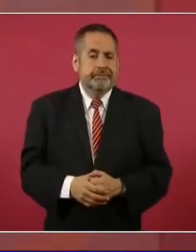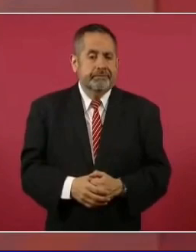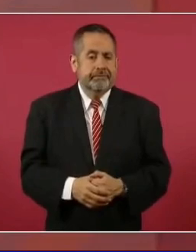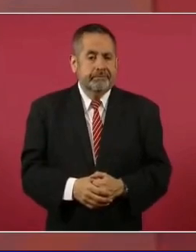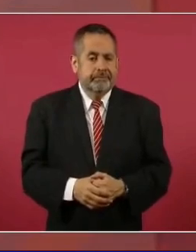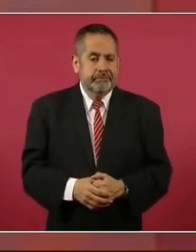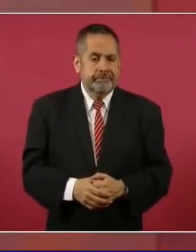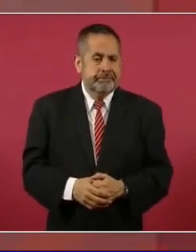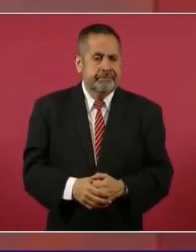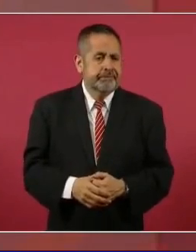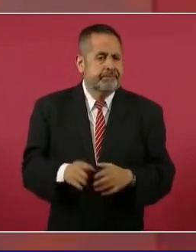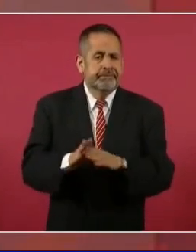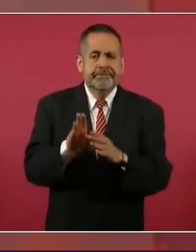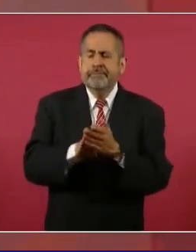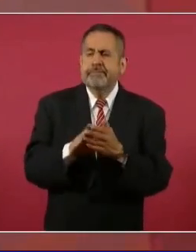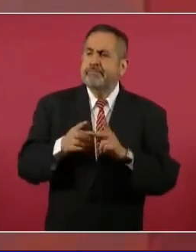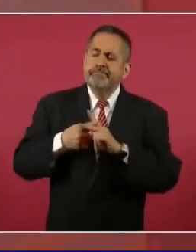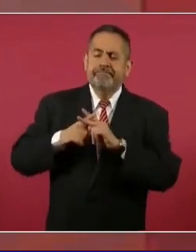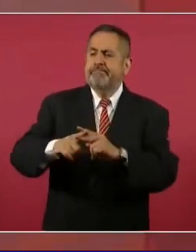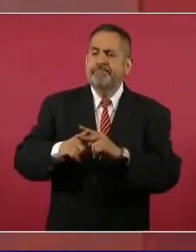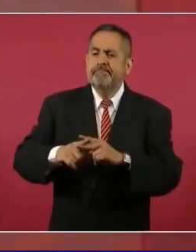cómo surgió